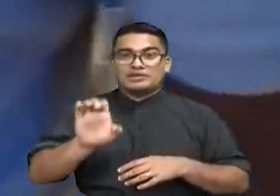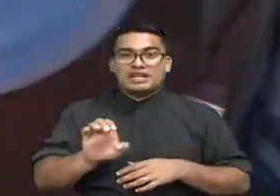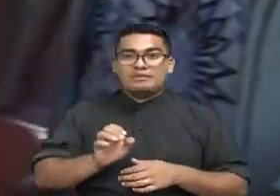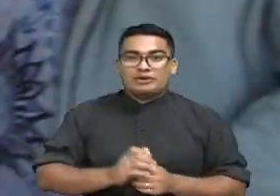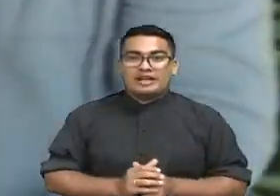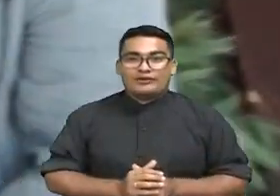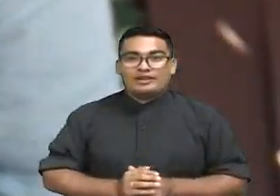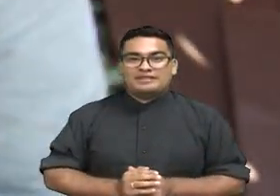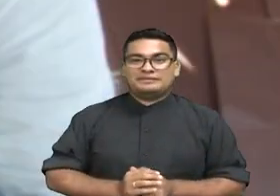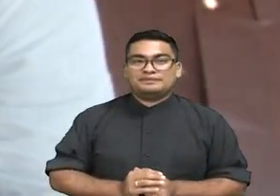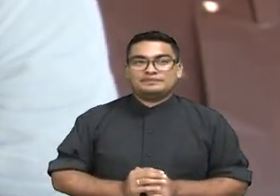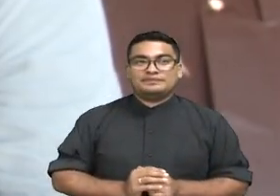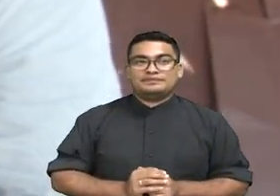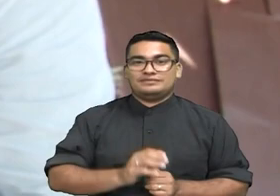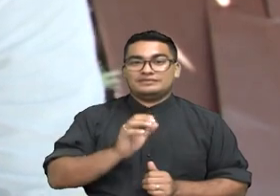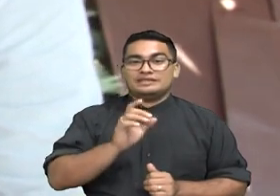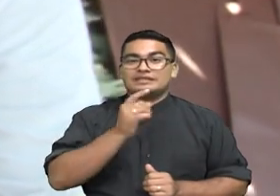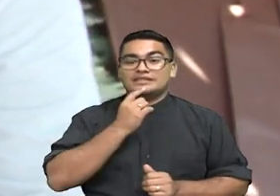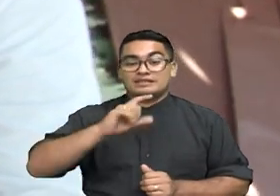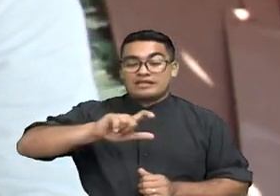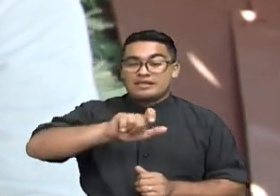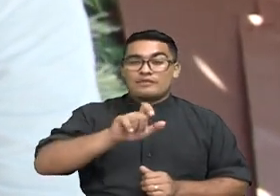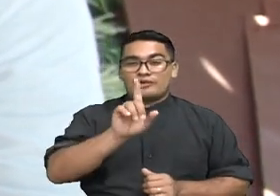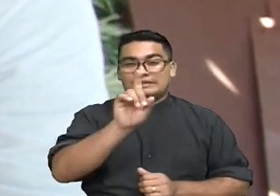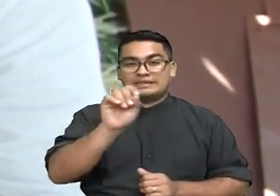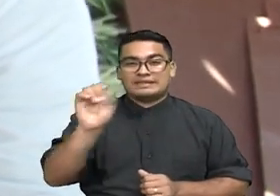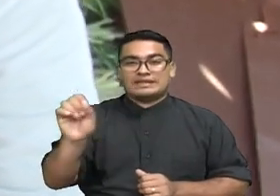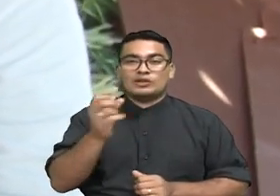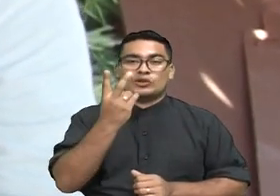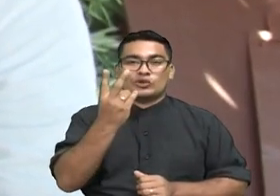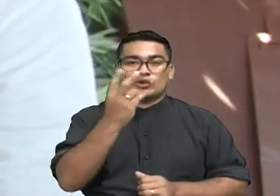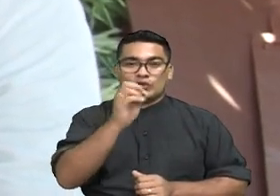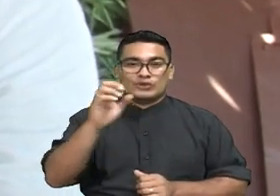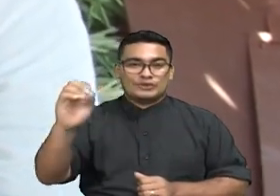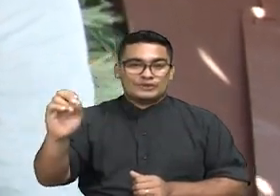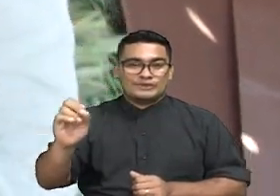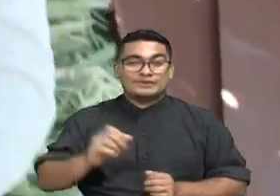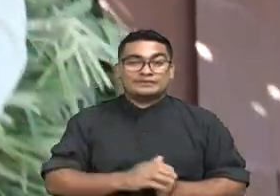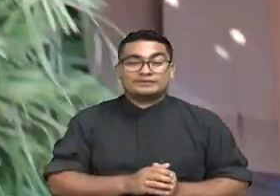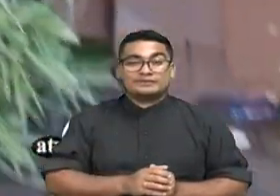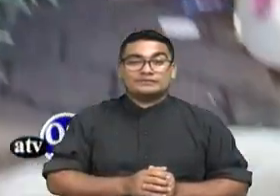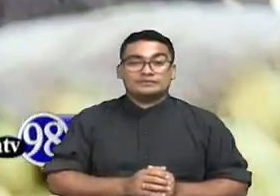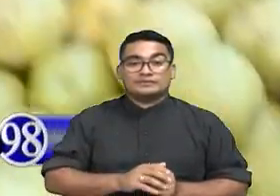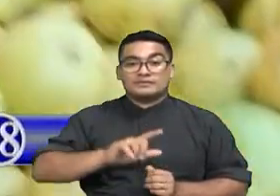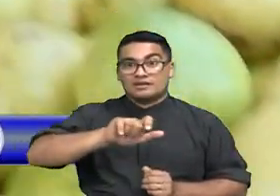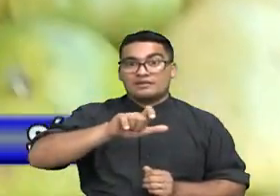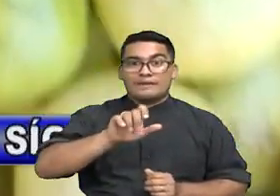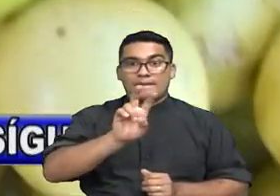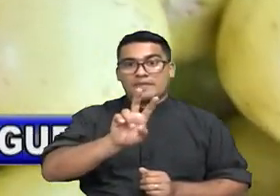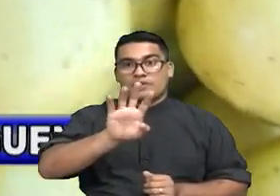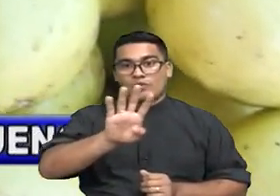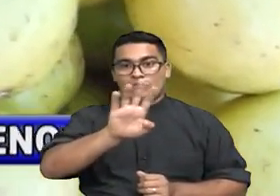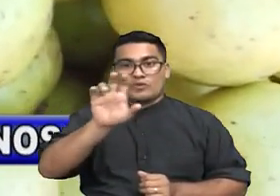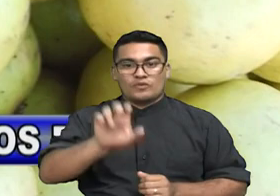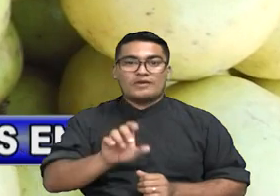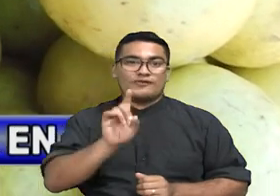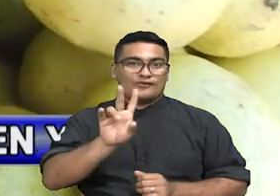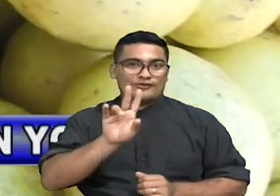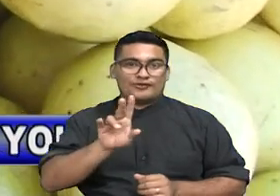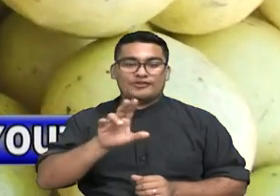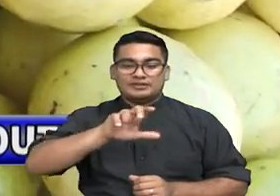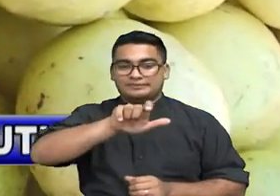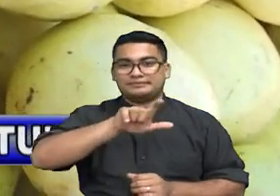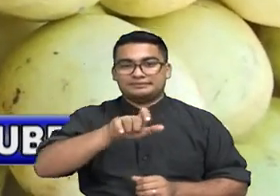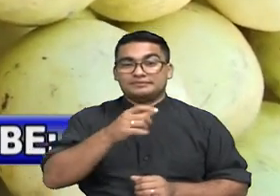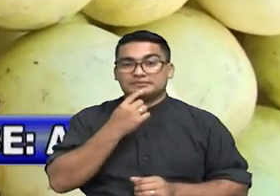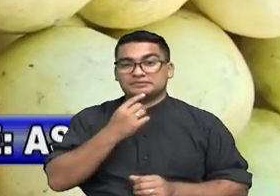limón, ¿100 o la docena? El 100 de limones, 200 es el 100. ¿Y la docena? La docena le cuesta 24, a precio de 100 la docena, así se lo